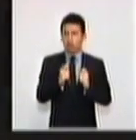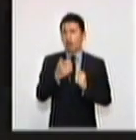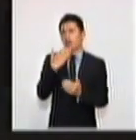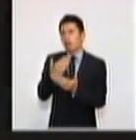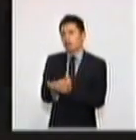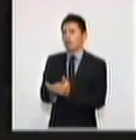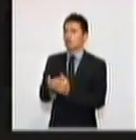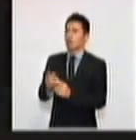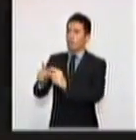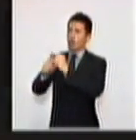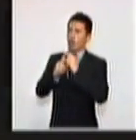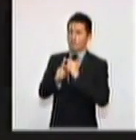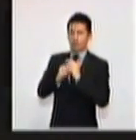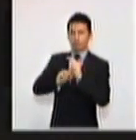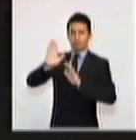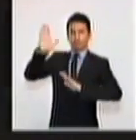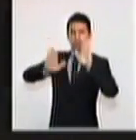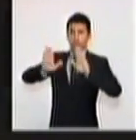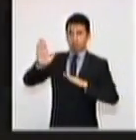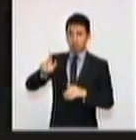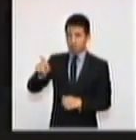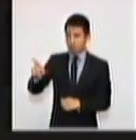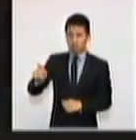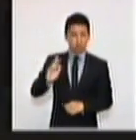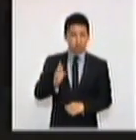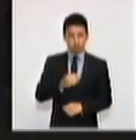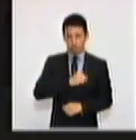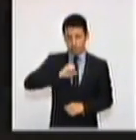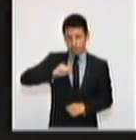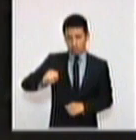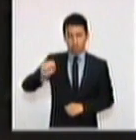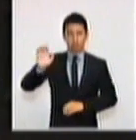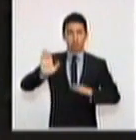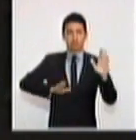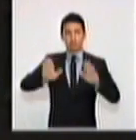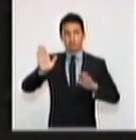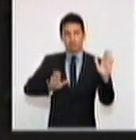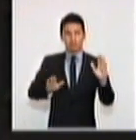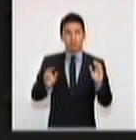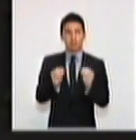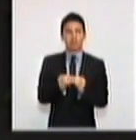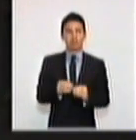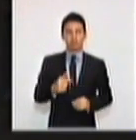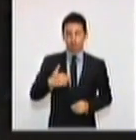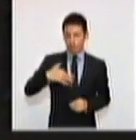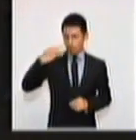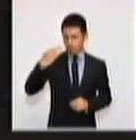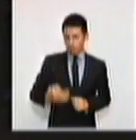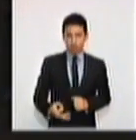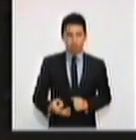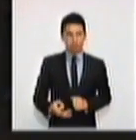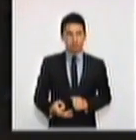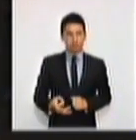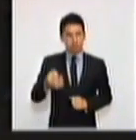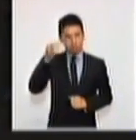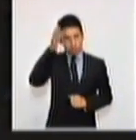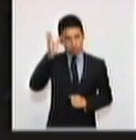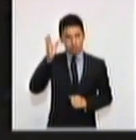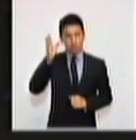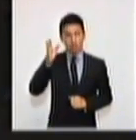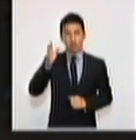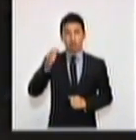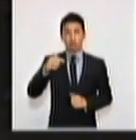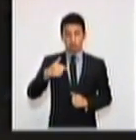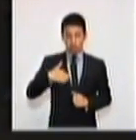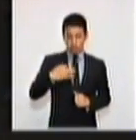Ese es nuestro derecho para intervenir aquí. Y por supuesto mi dignidad no me permite pasar por alto, ni la